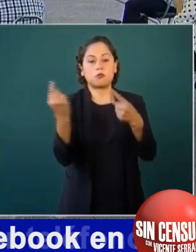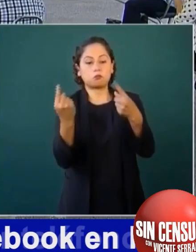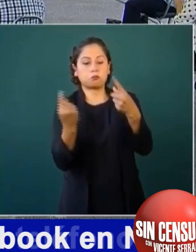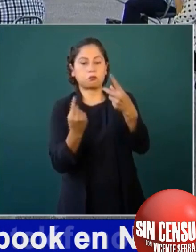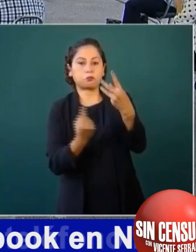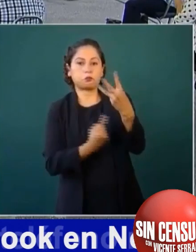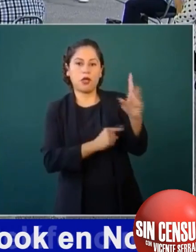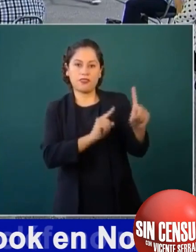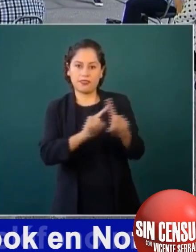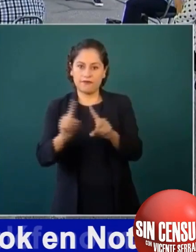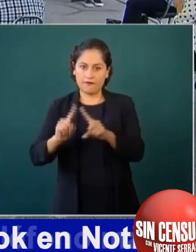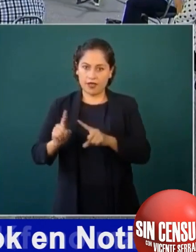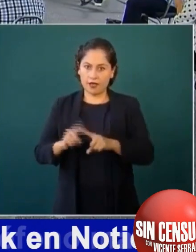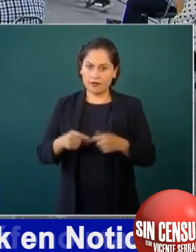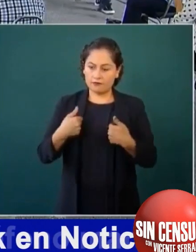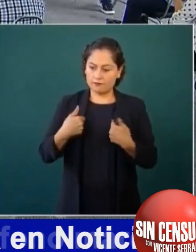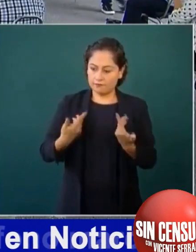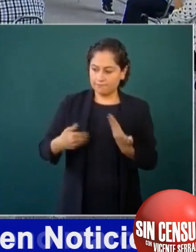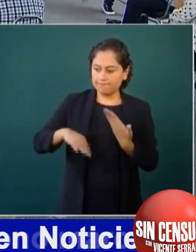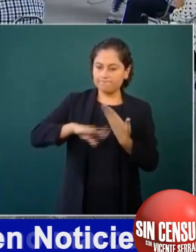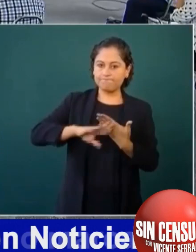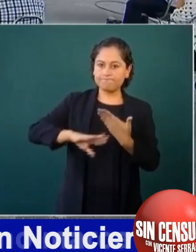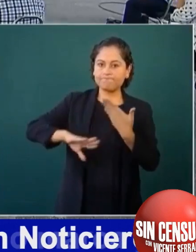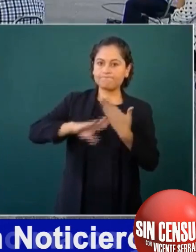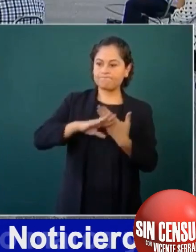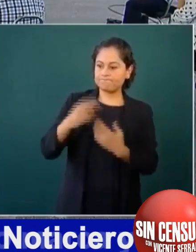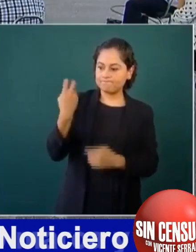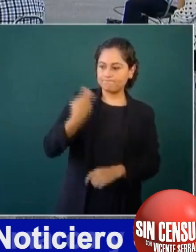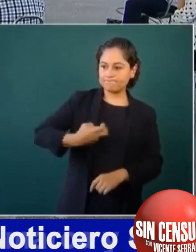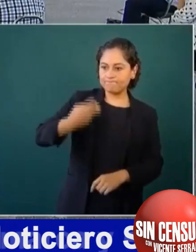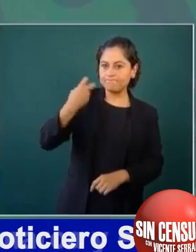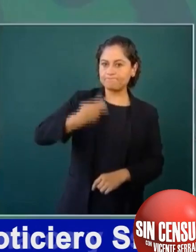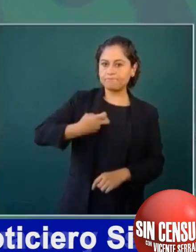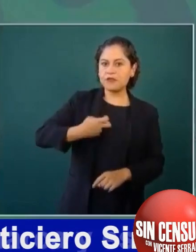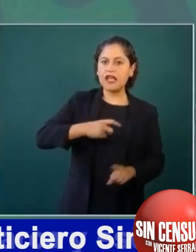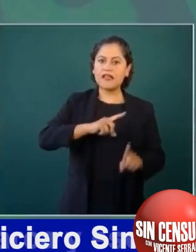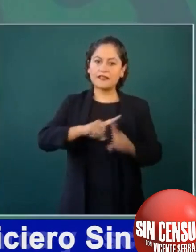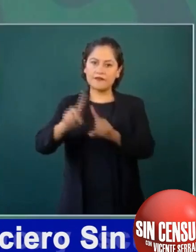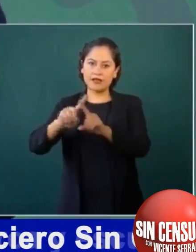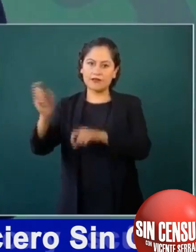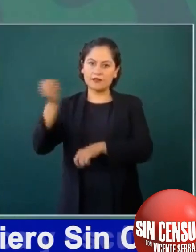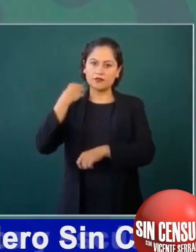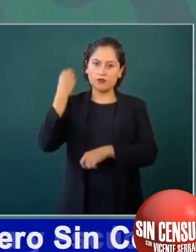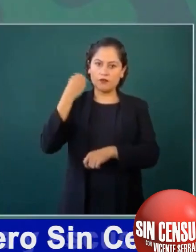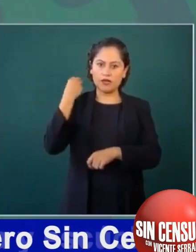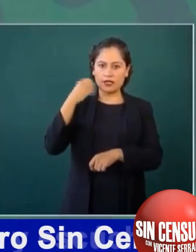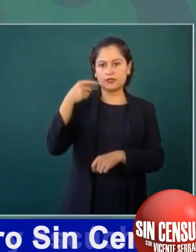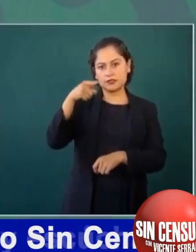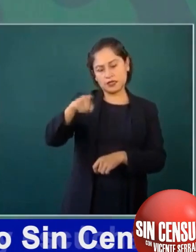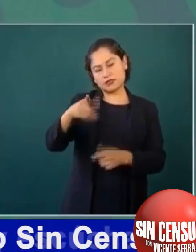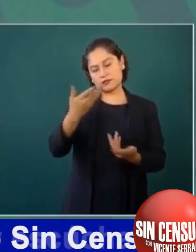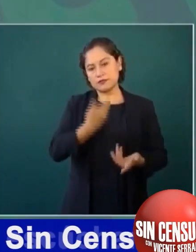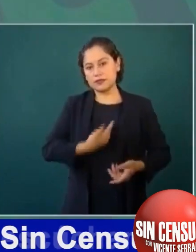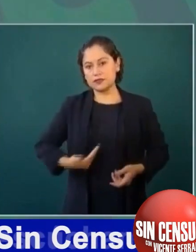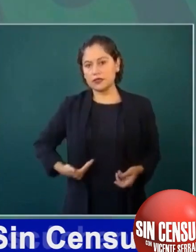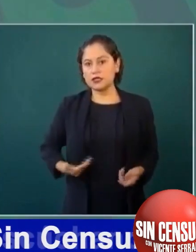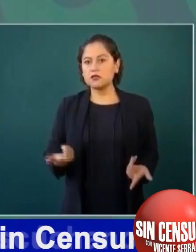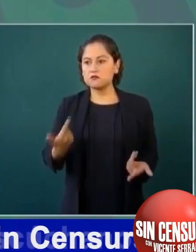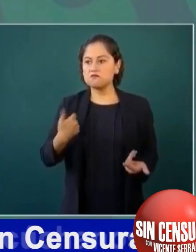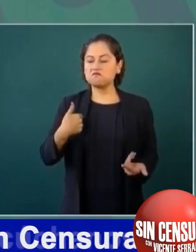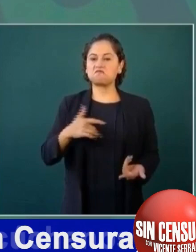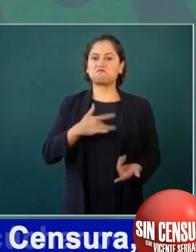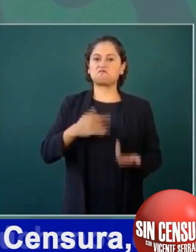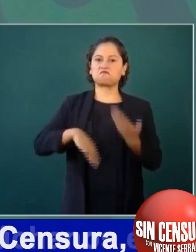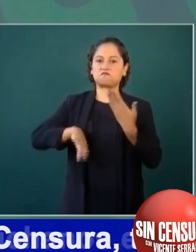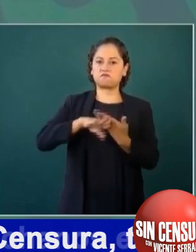objeto y aludido en las mañaneras del señor presidente. Pero miren, Esos ataques, insinuaciones